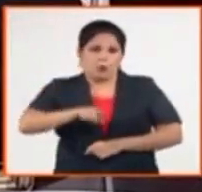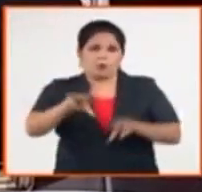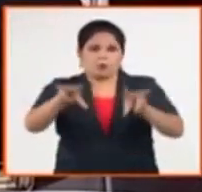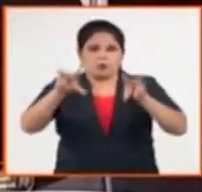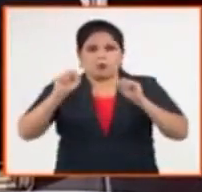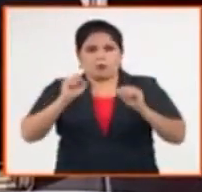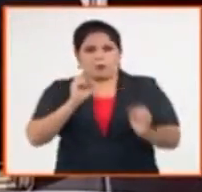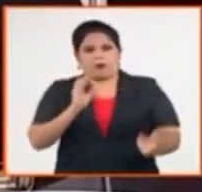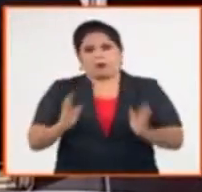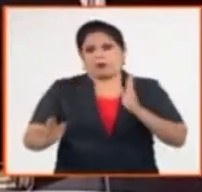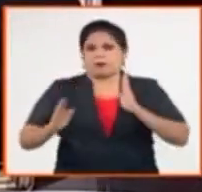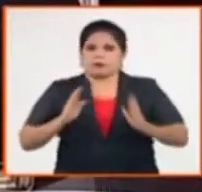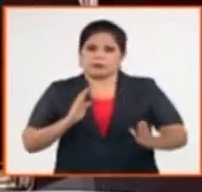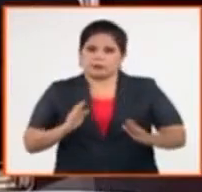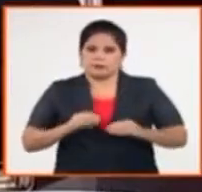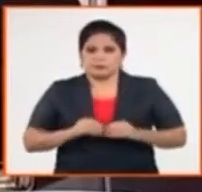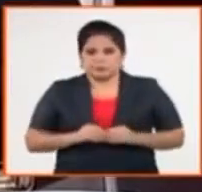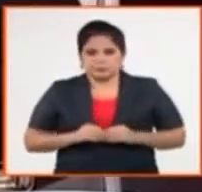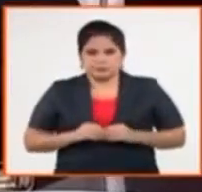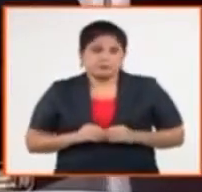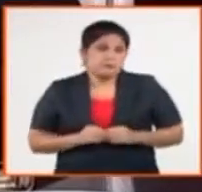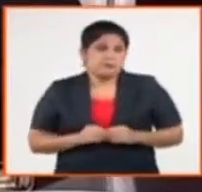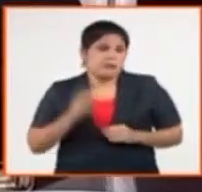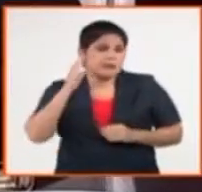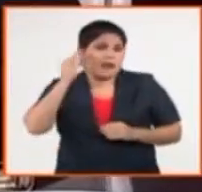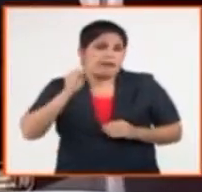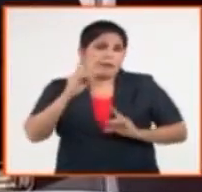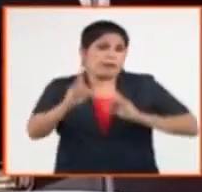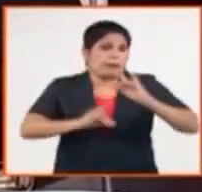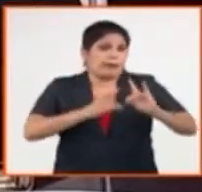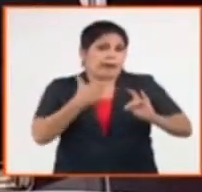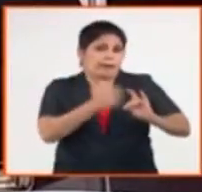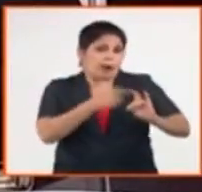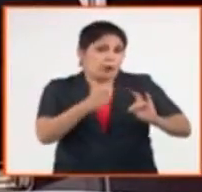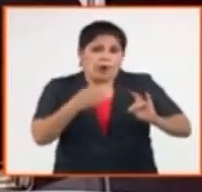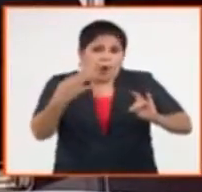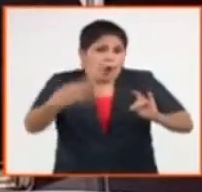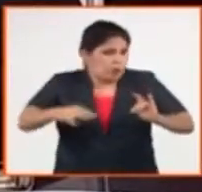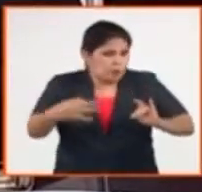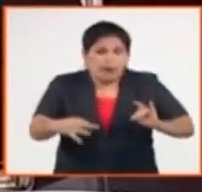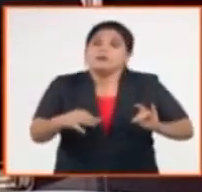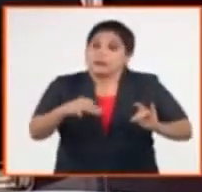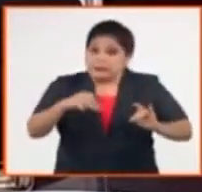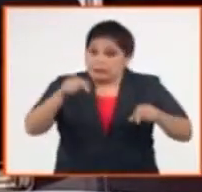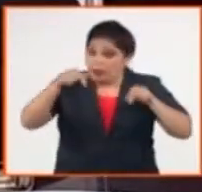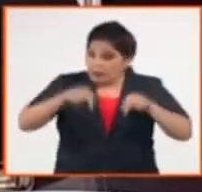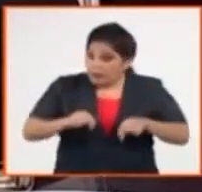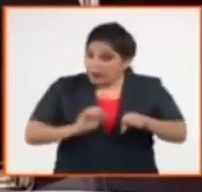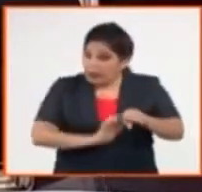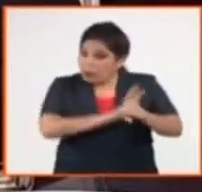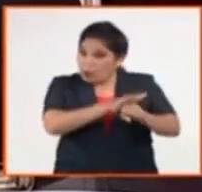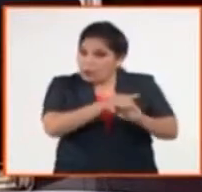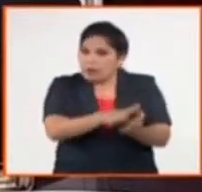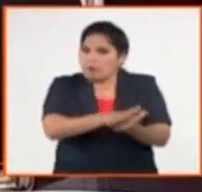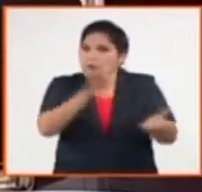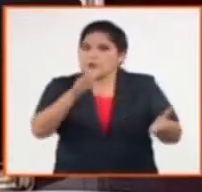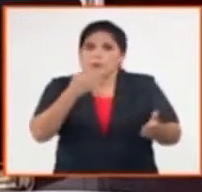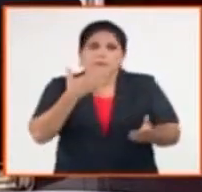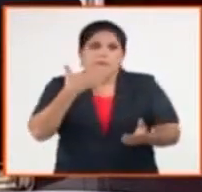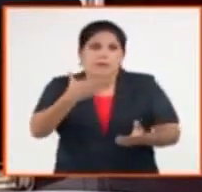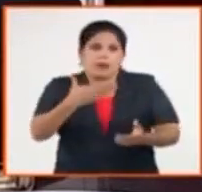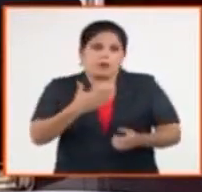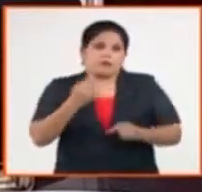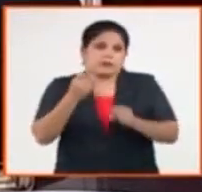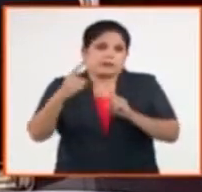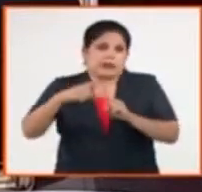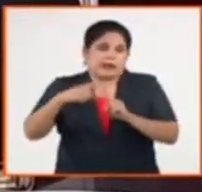un momento en la historia de nuestra organización, pero eso es lo que nos hace tener más compromiso para con la tarea